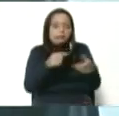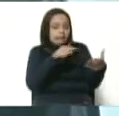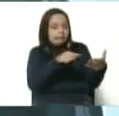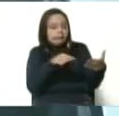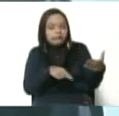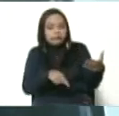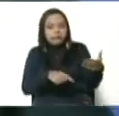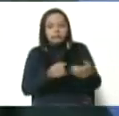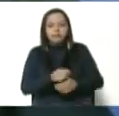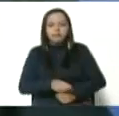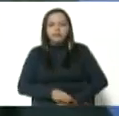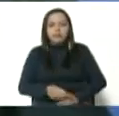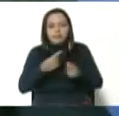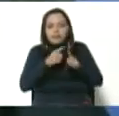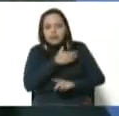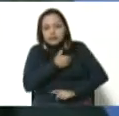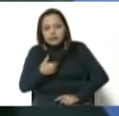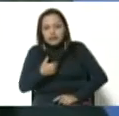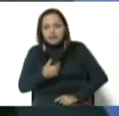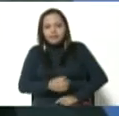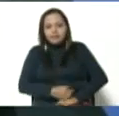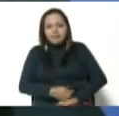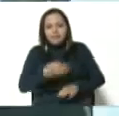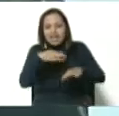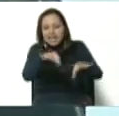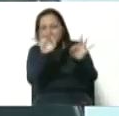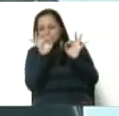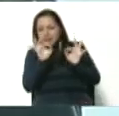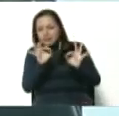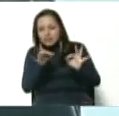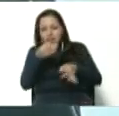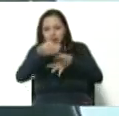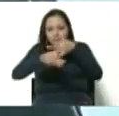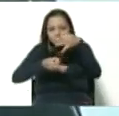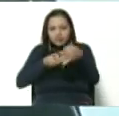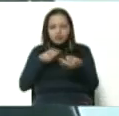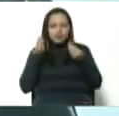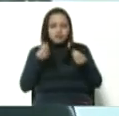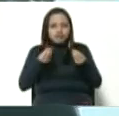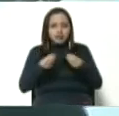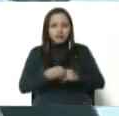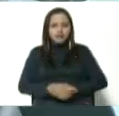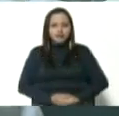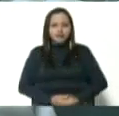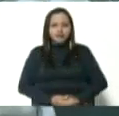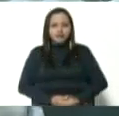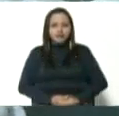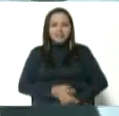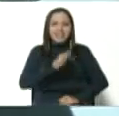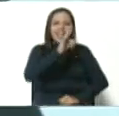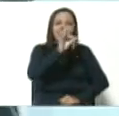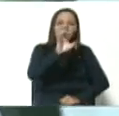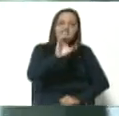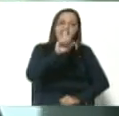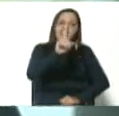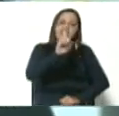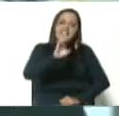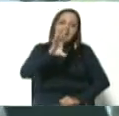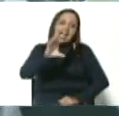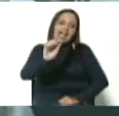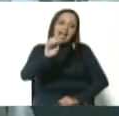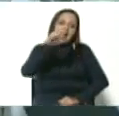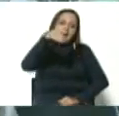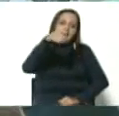queríamos hacer especial énfasis, ciudadano presidente Jorge Rodríguez, en el papel de Fedecámaras. Porque